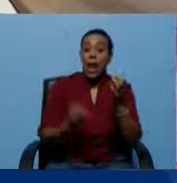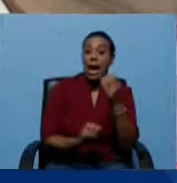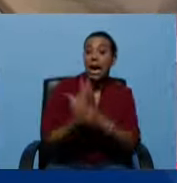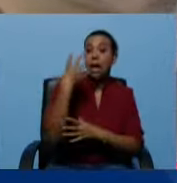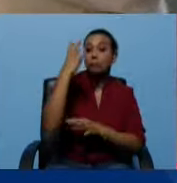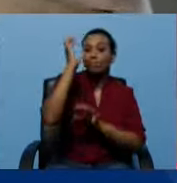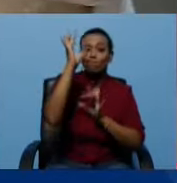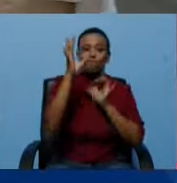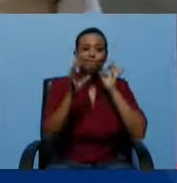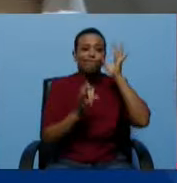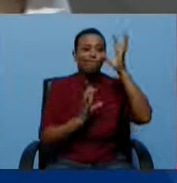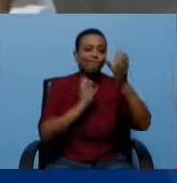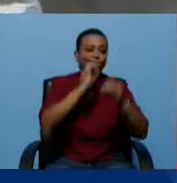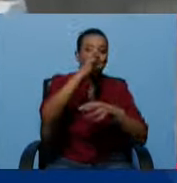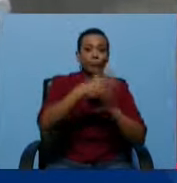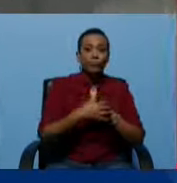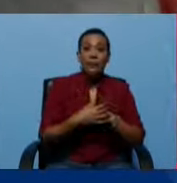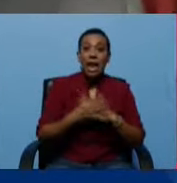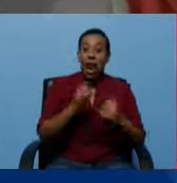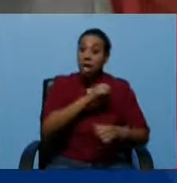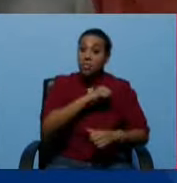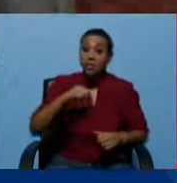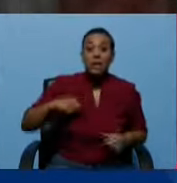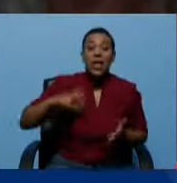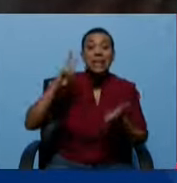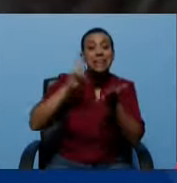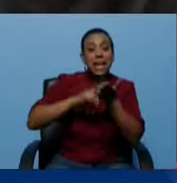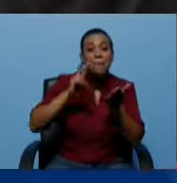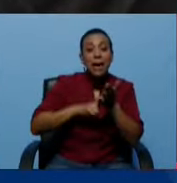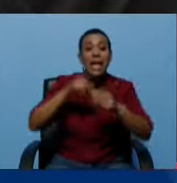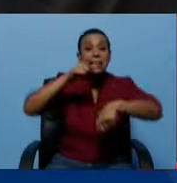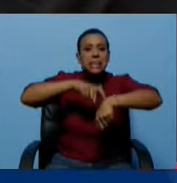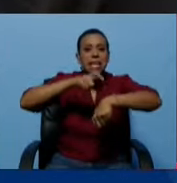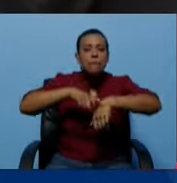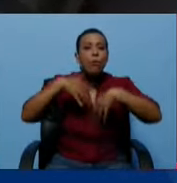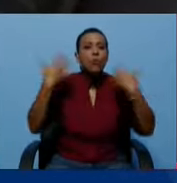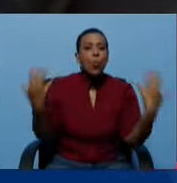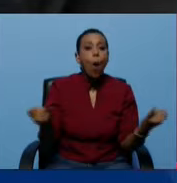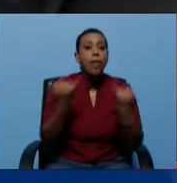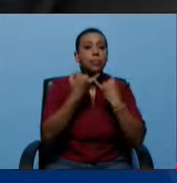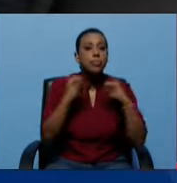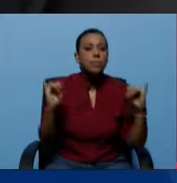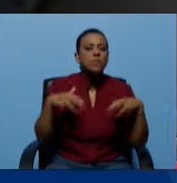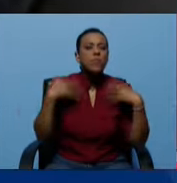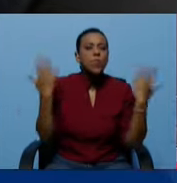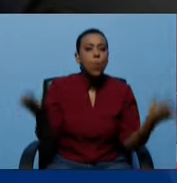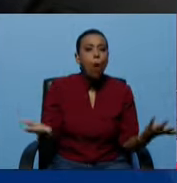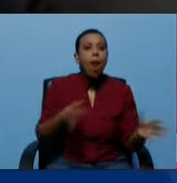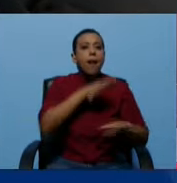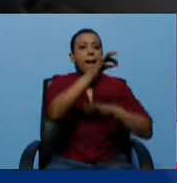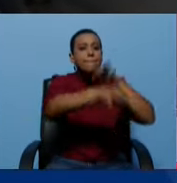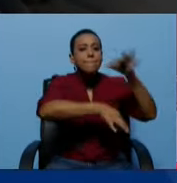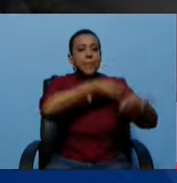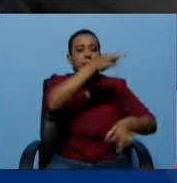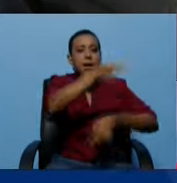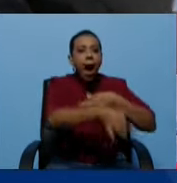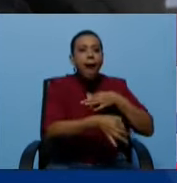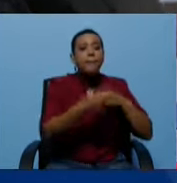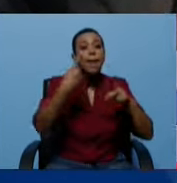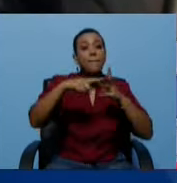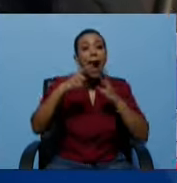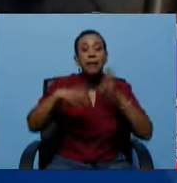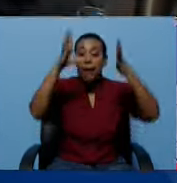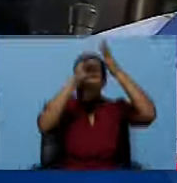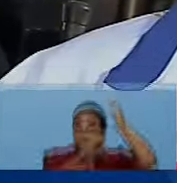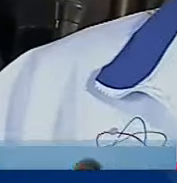creación. La independencia verdadera en estos tiempos, se lo explicaba yo a varios